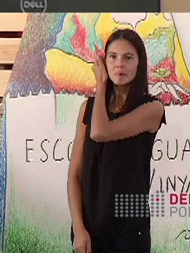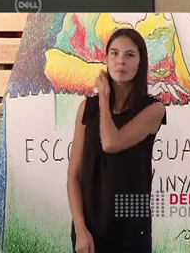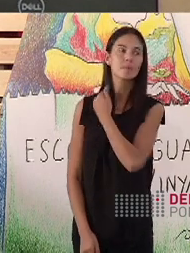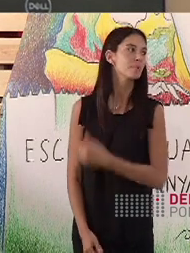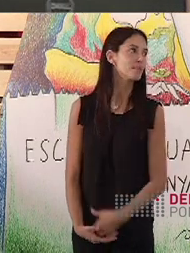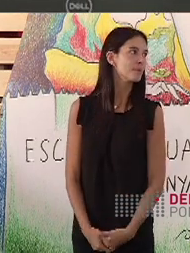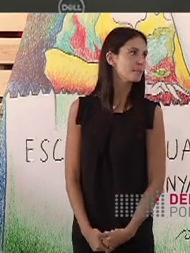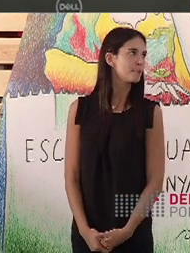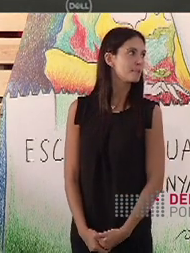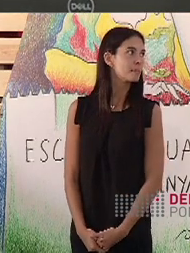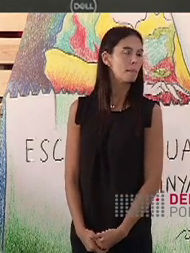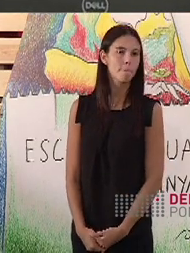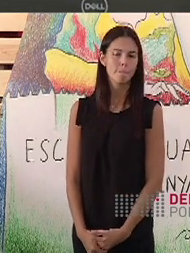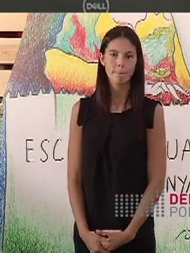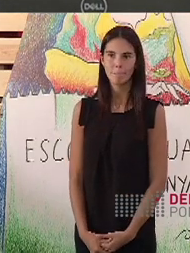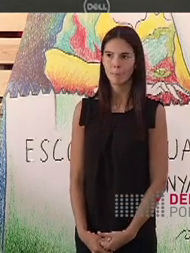No, yo...